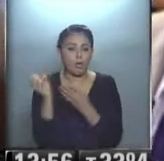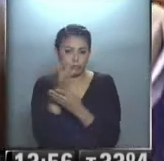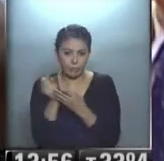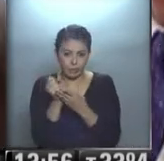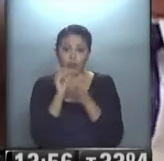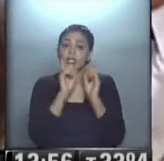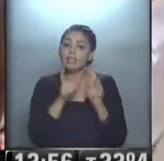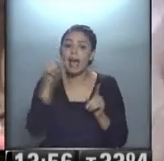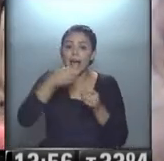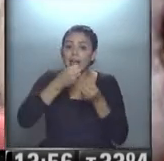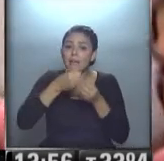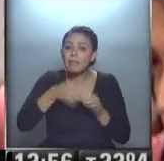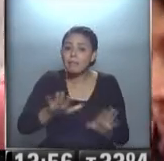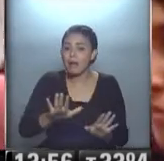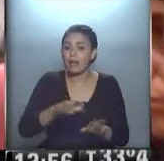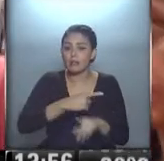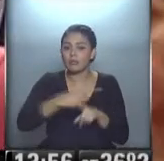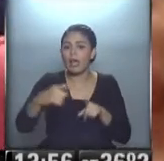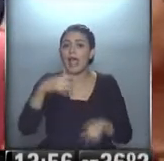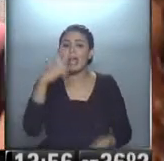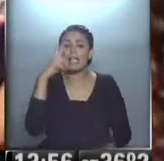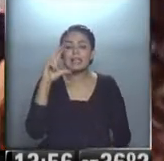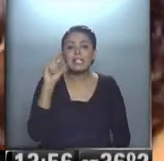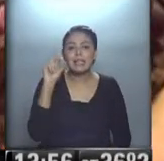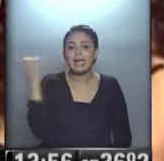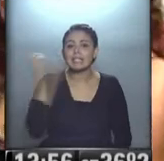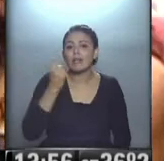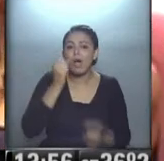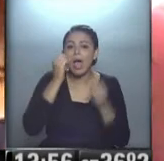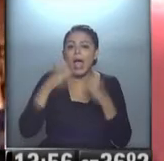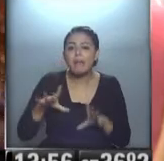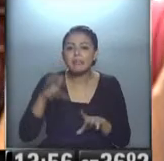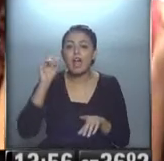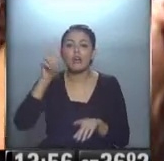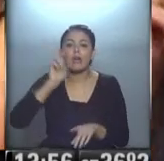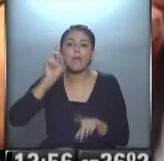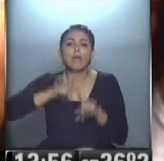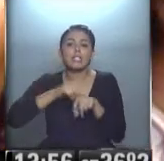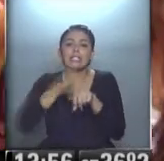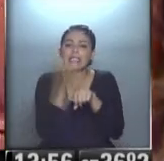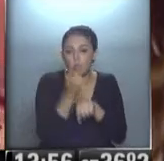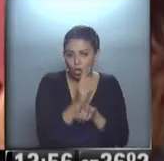a partir de ese momento, luego de los 30 segundos, se empieza a fraccionar por segundo, a tasar por segundo.